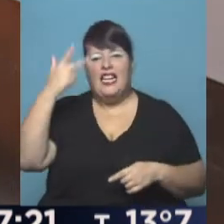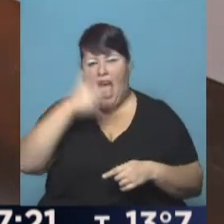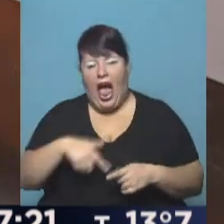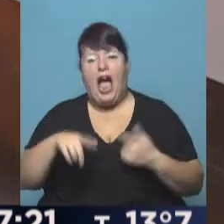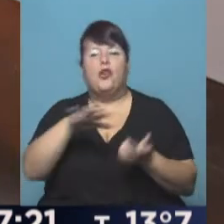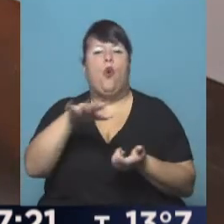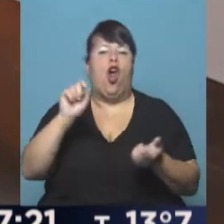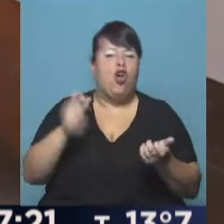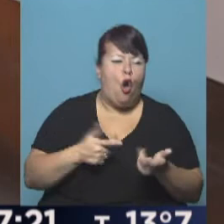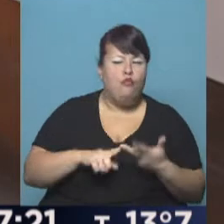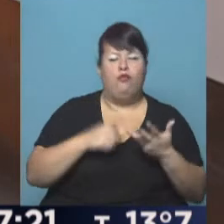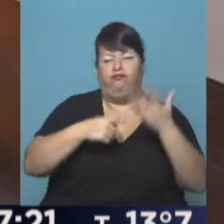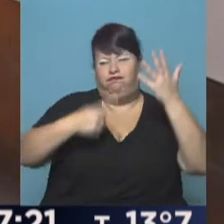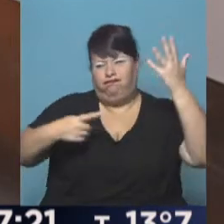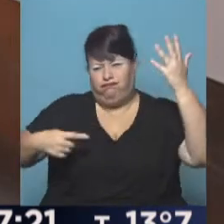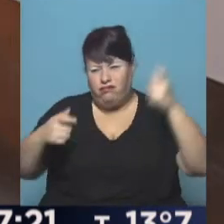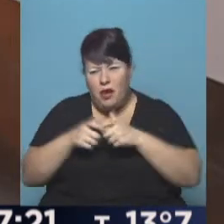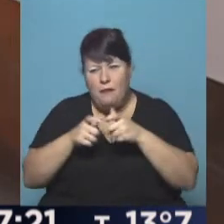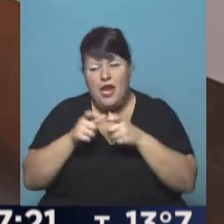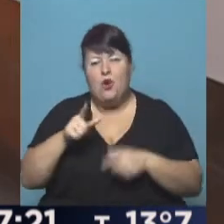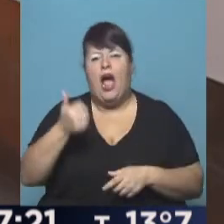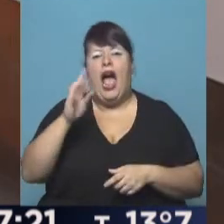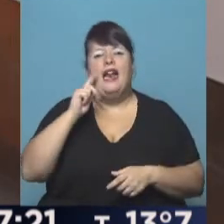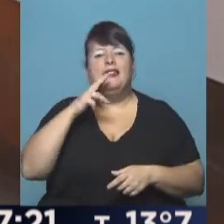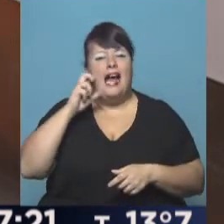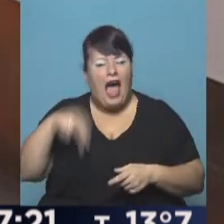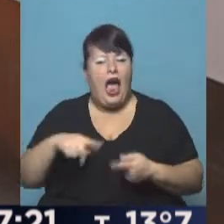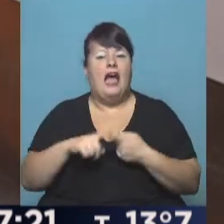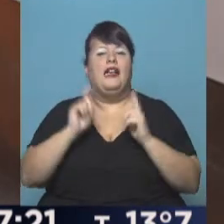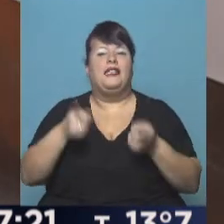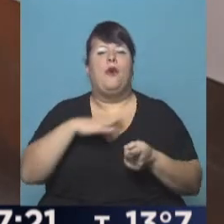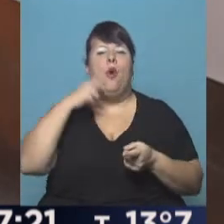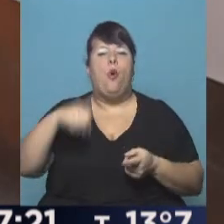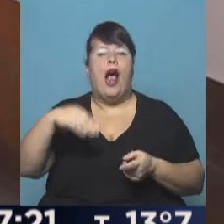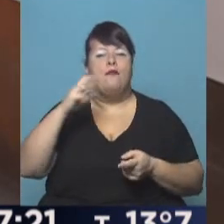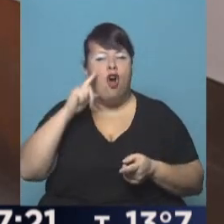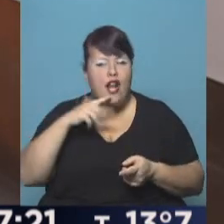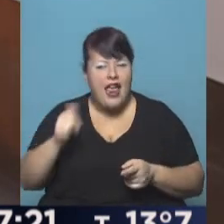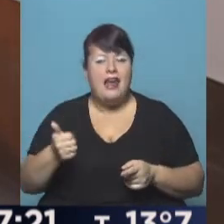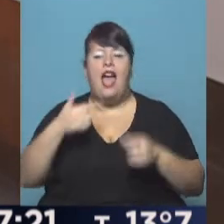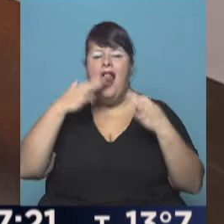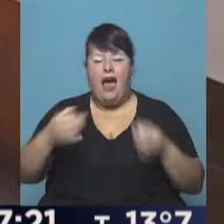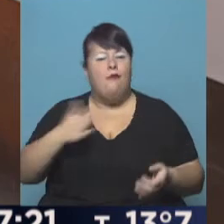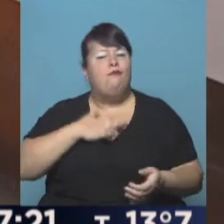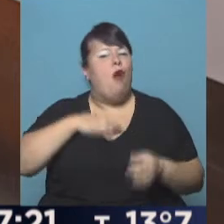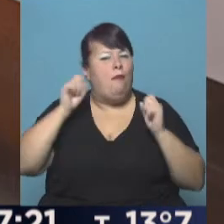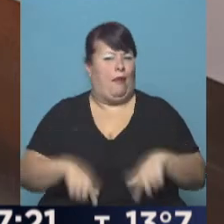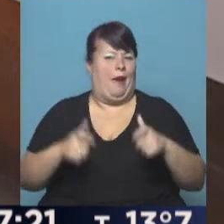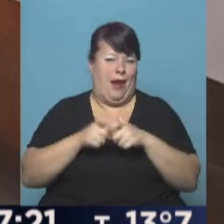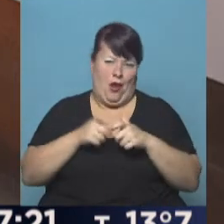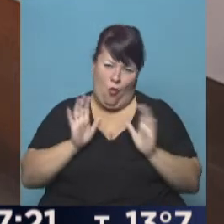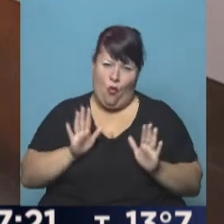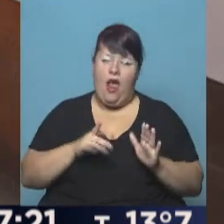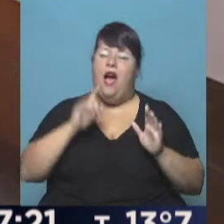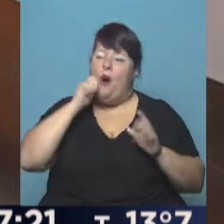Lugares comunes, y otras varias de Adolfo Aristarain, también Juan Moreira. Realmente es nuestro patrimonio fílmico. Muy